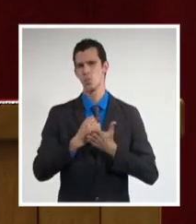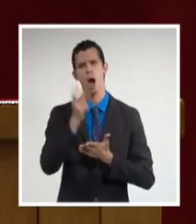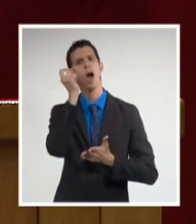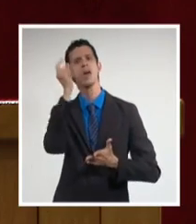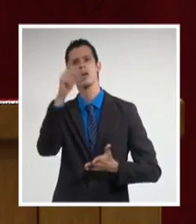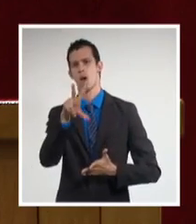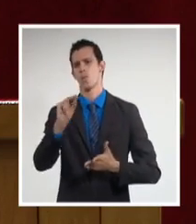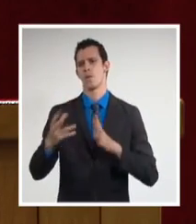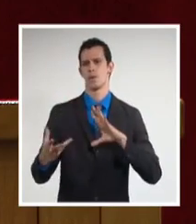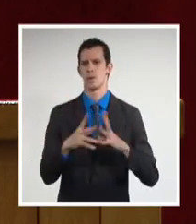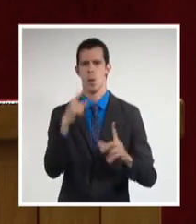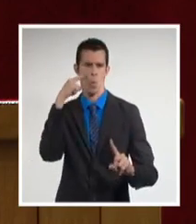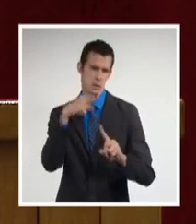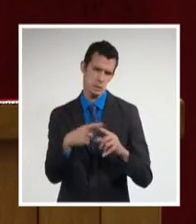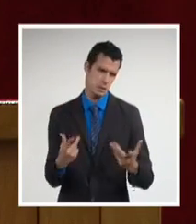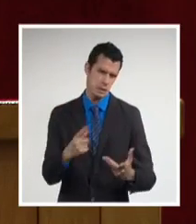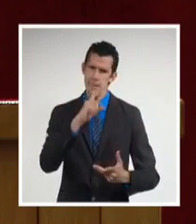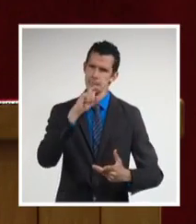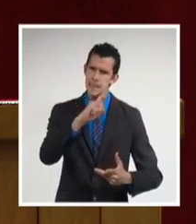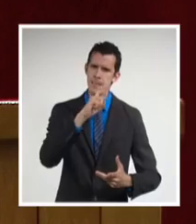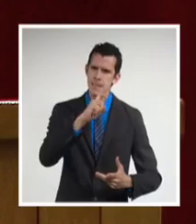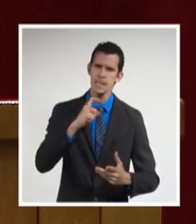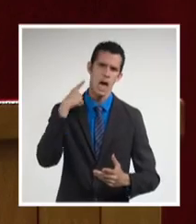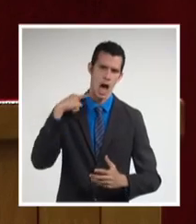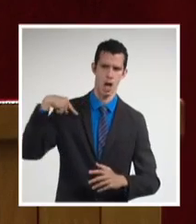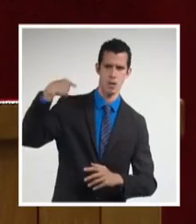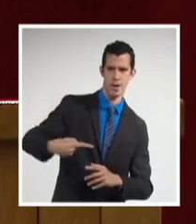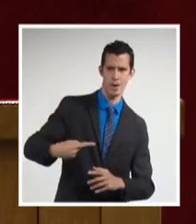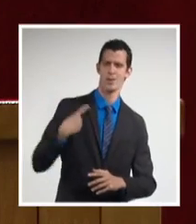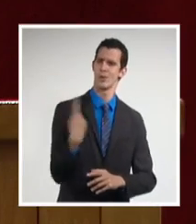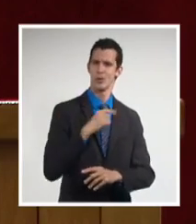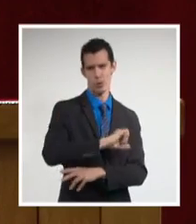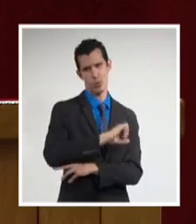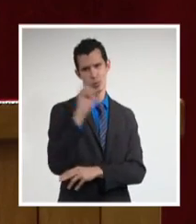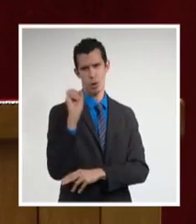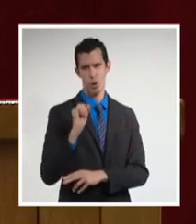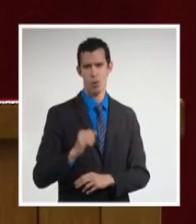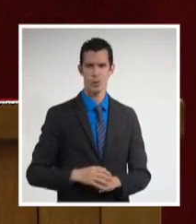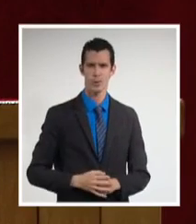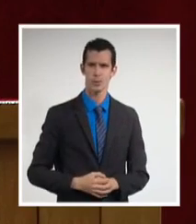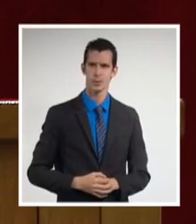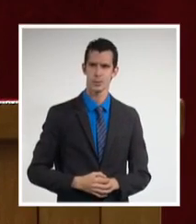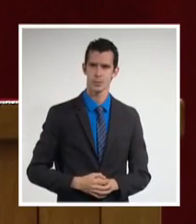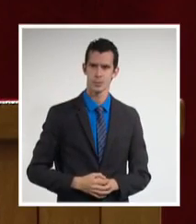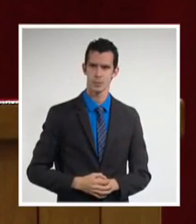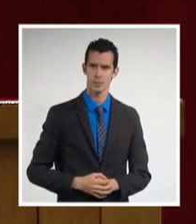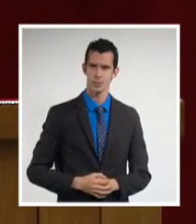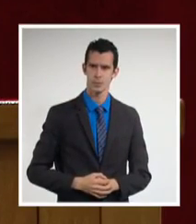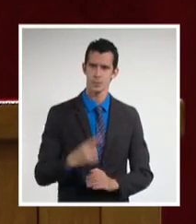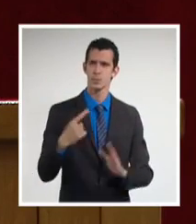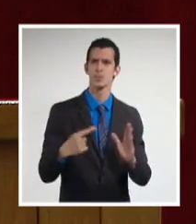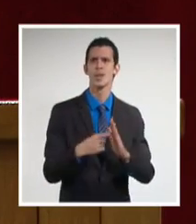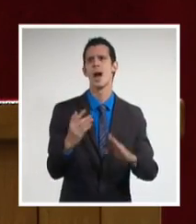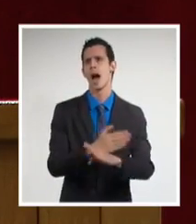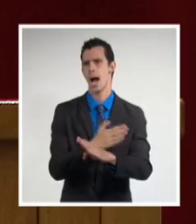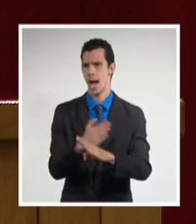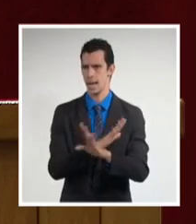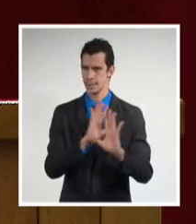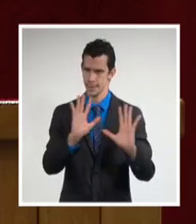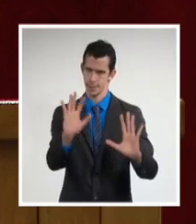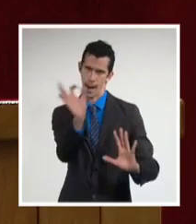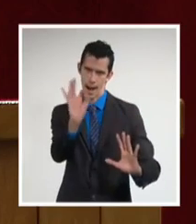elabora para enfrentar los desafíos del próximo año. En lo que ese momento llega, quiero reconocer el valioso